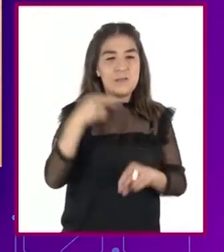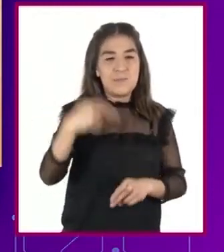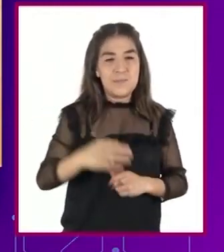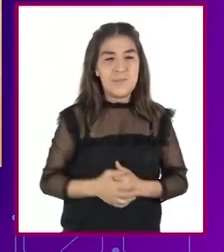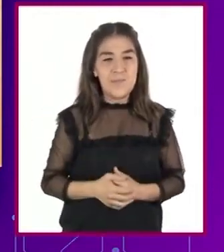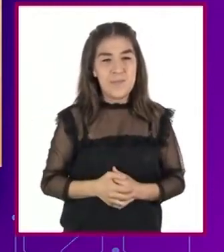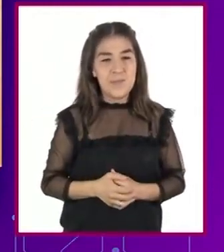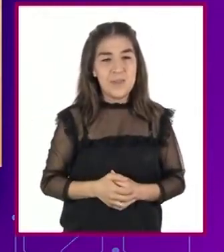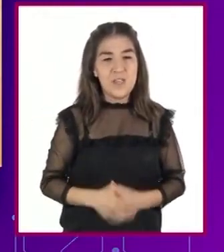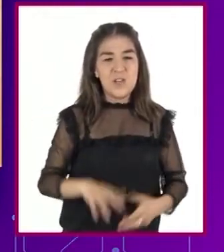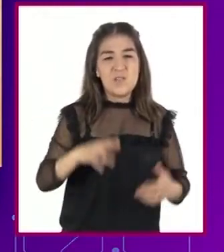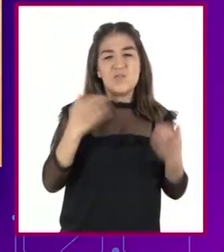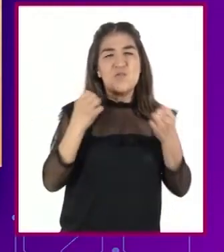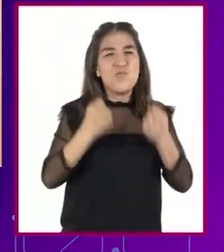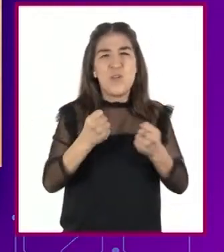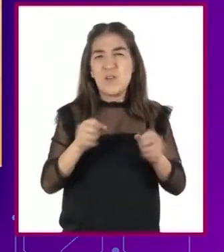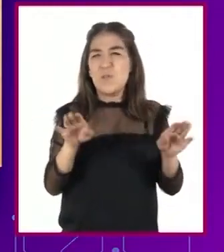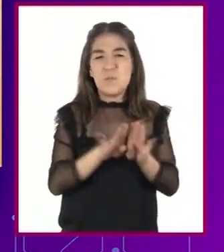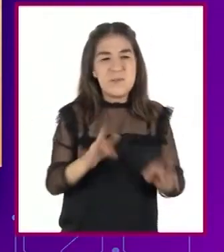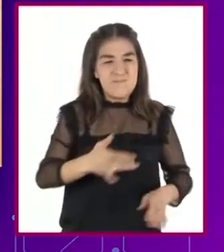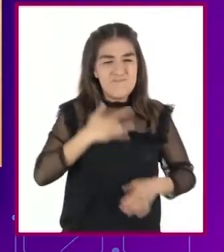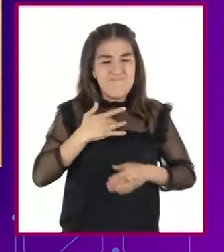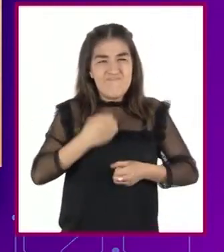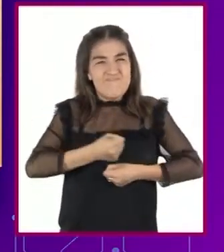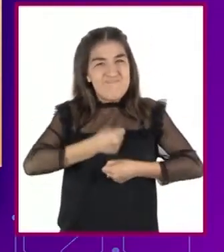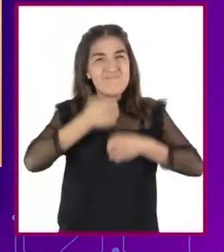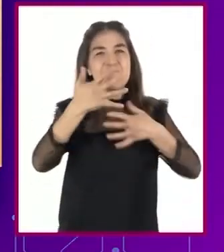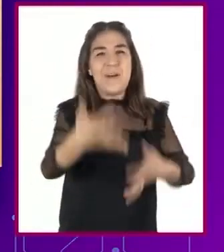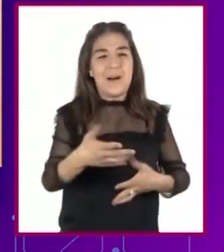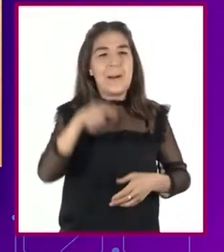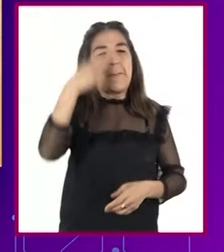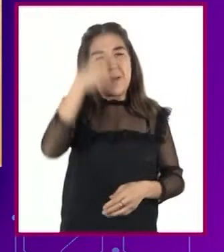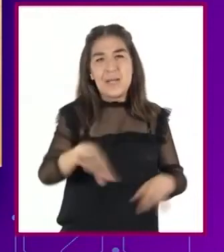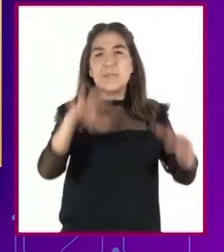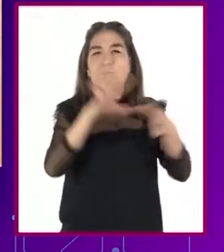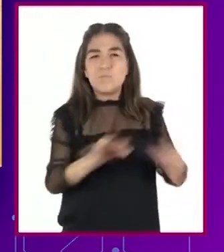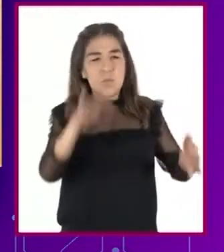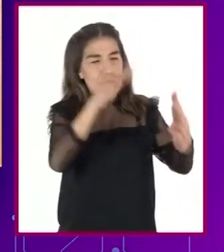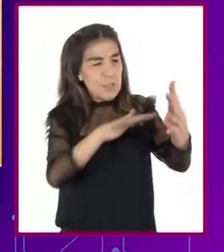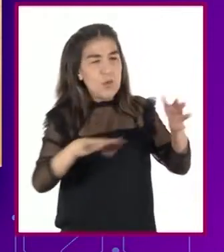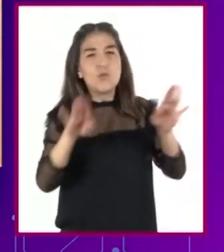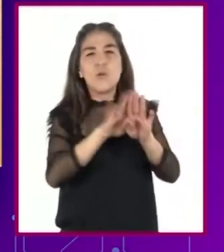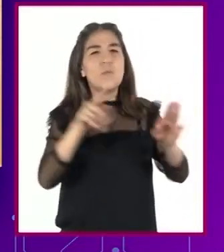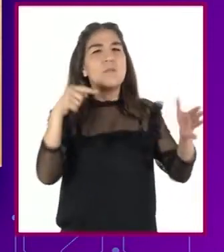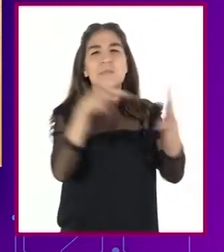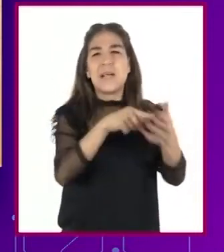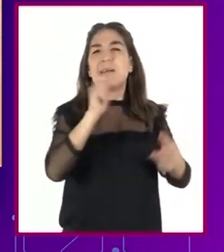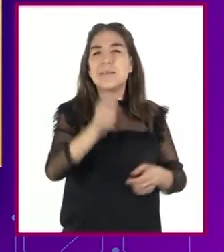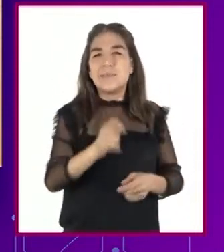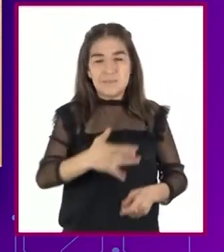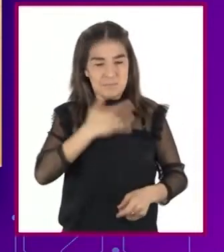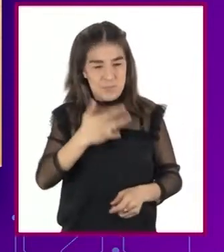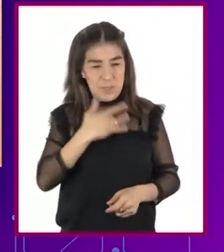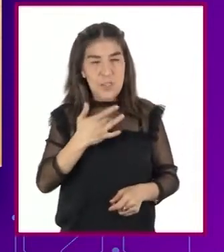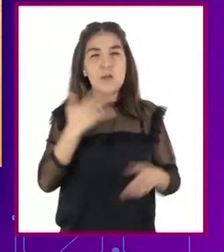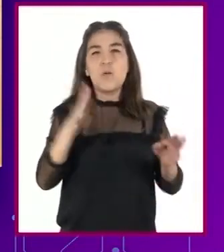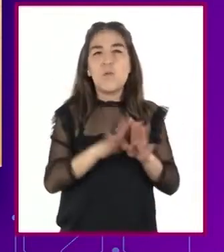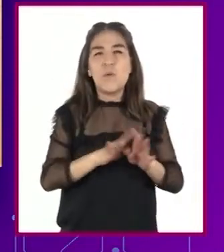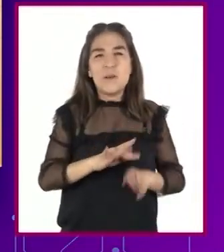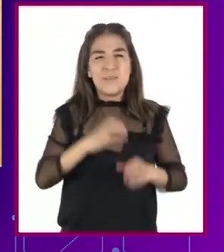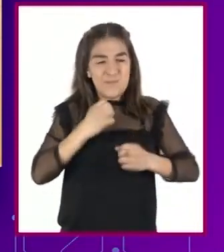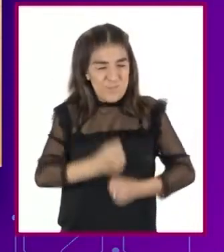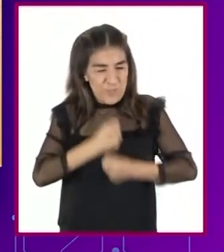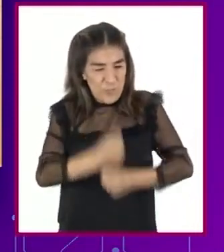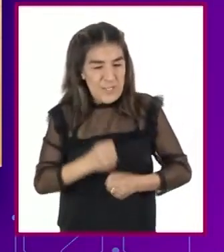significa tormenta e ímpetu, corriente literaria que ponía énfasis en la naturaleza y la fuerza de los